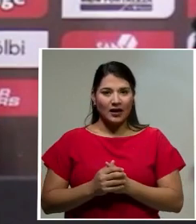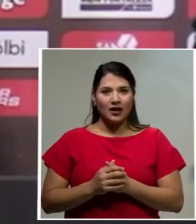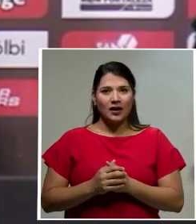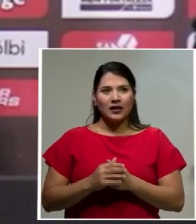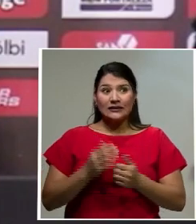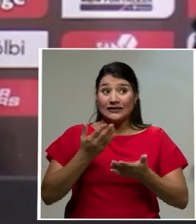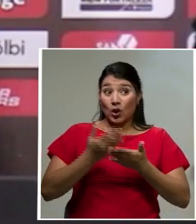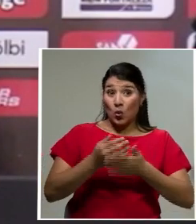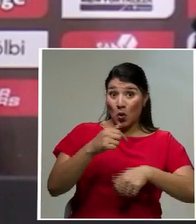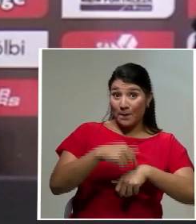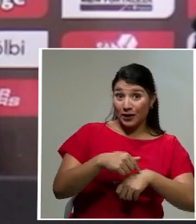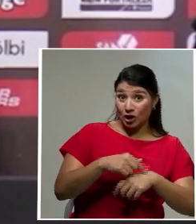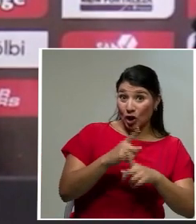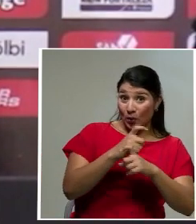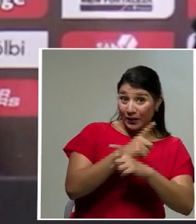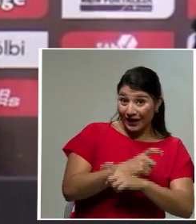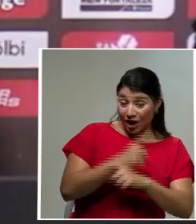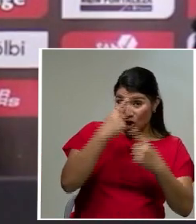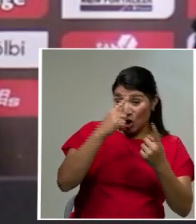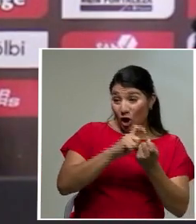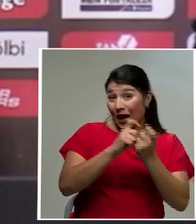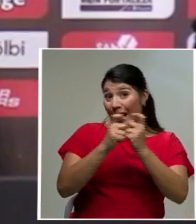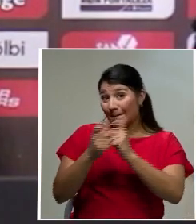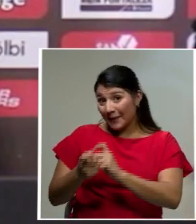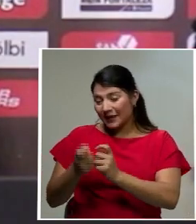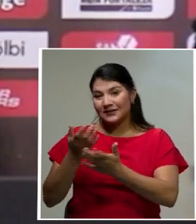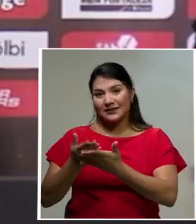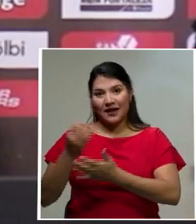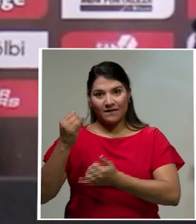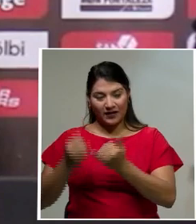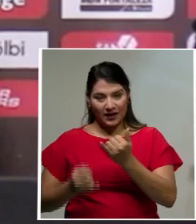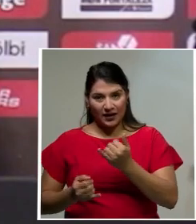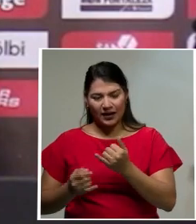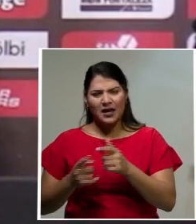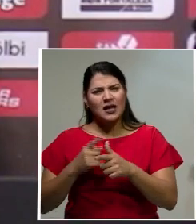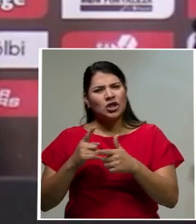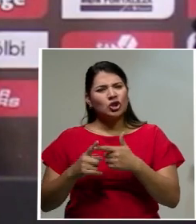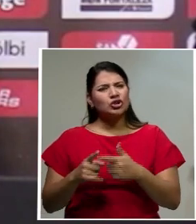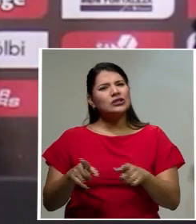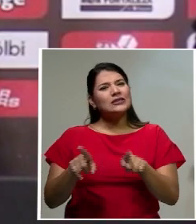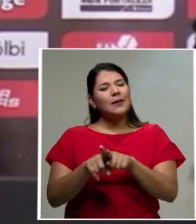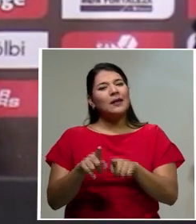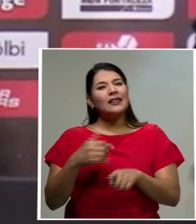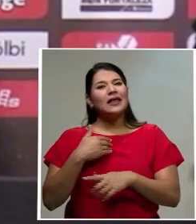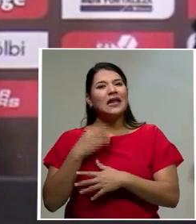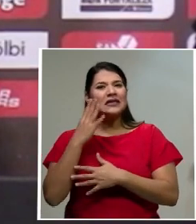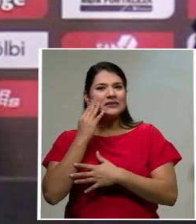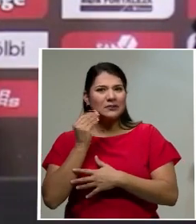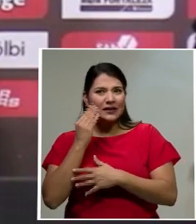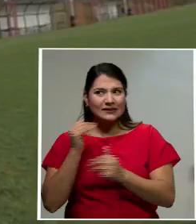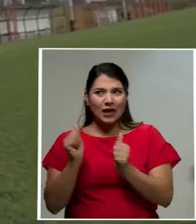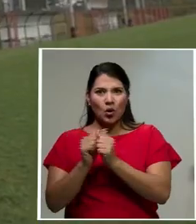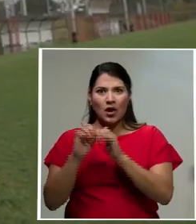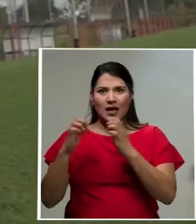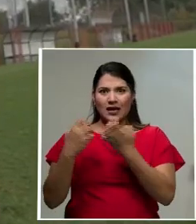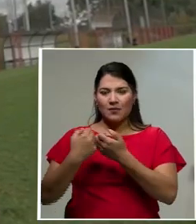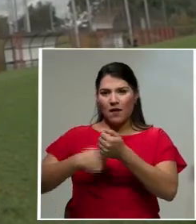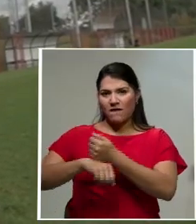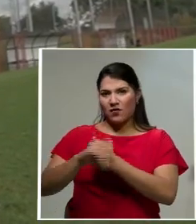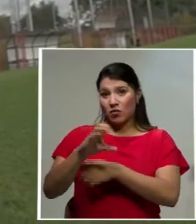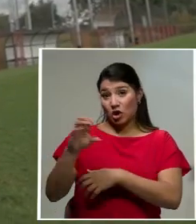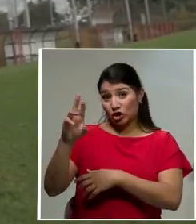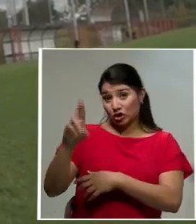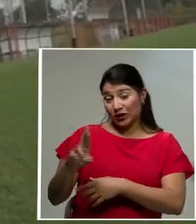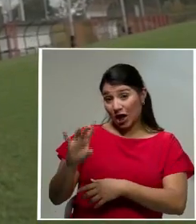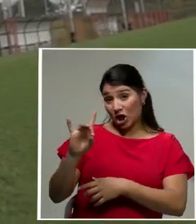la situación y llevarlo a la final. Sumado a ello, pues tiene la experiencia de selección nacional durante 8 años. Los 2 primeros juegos